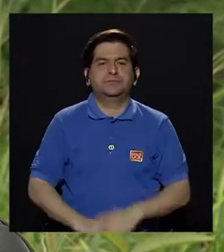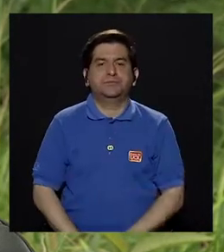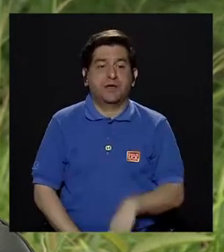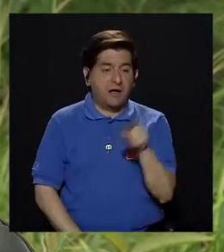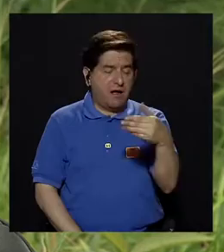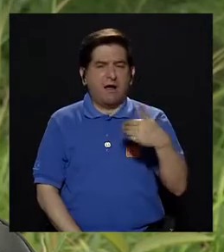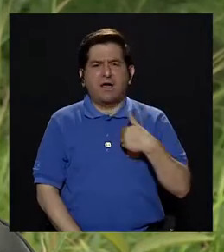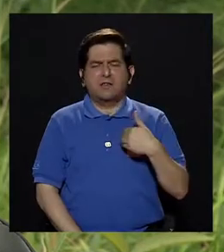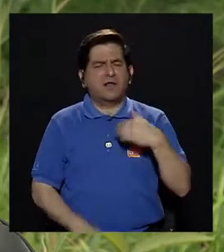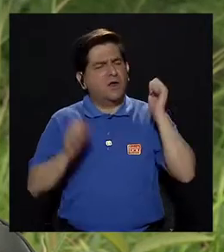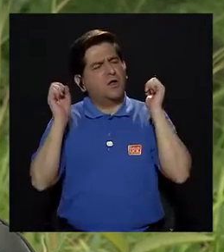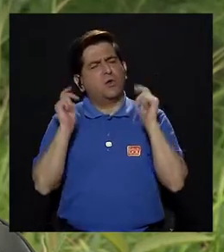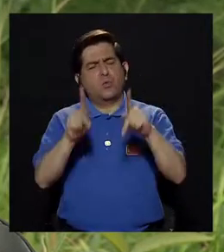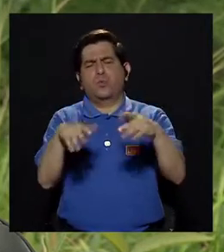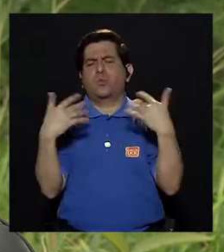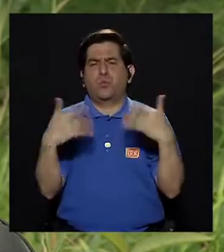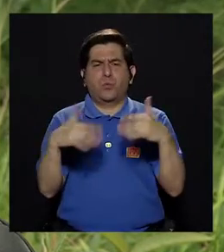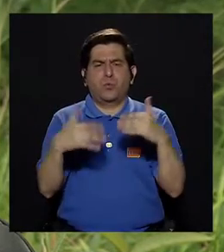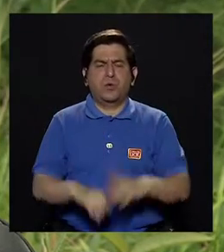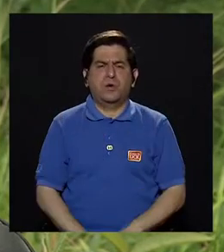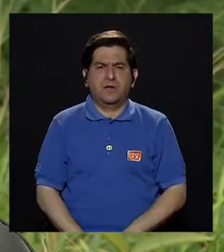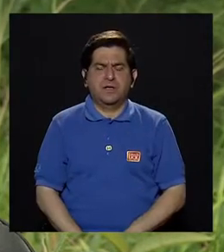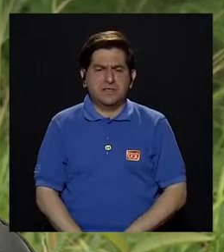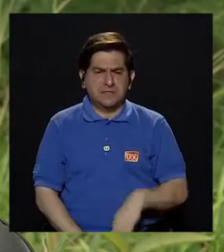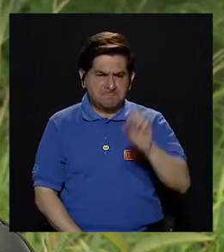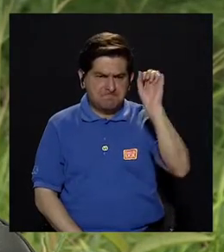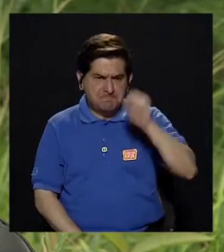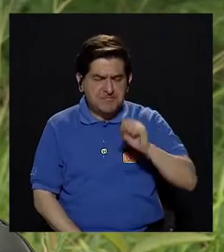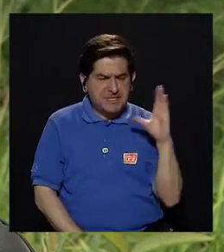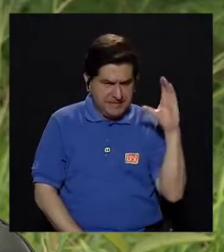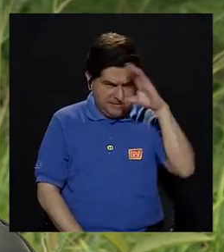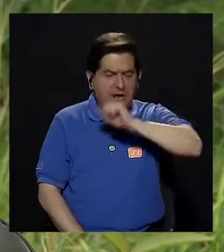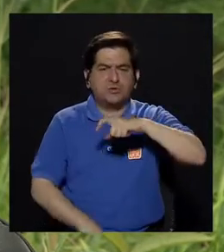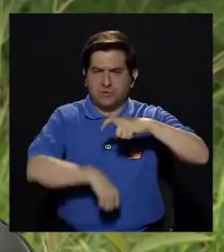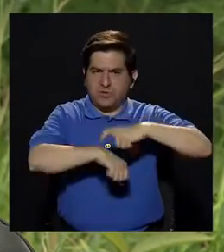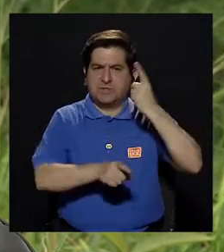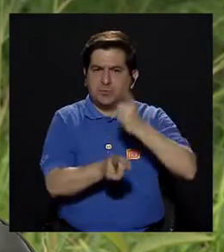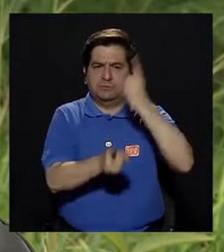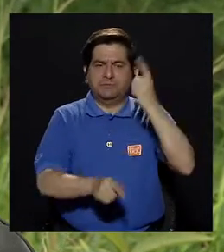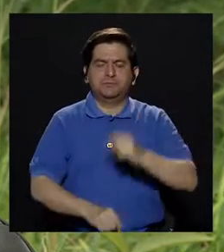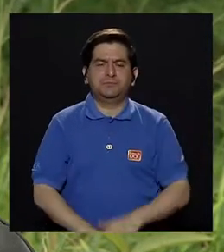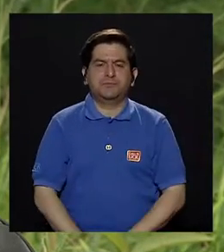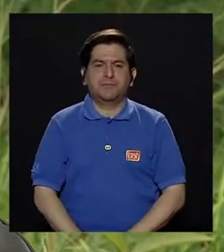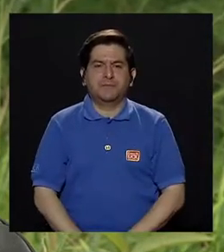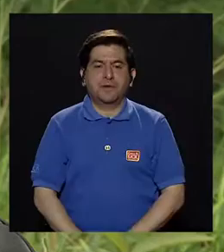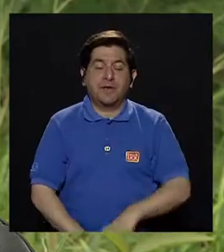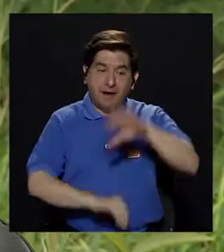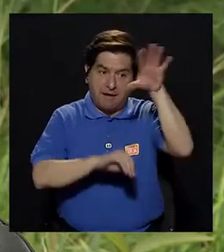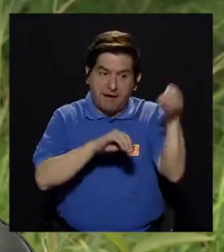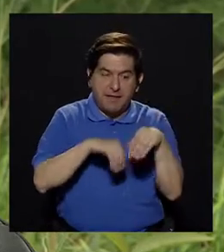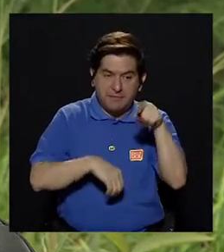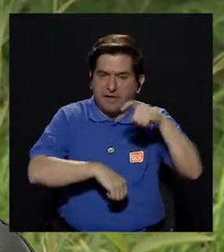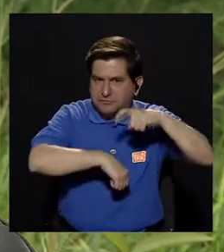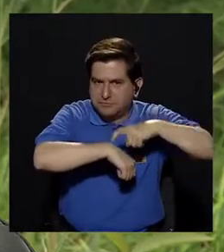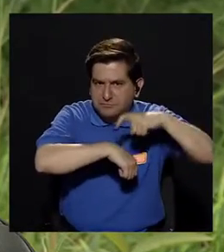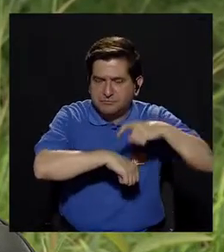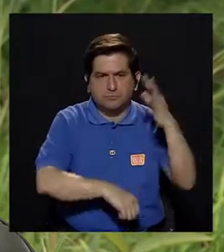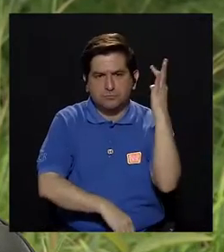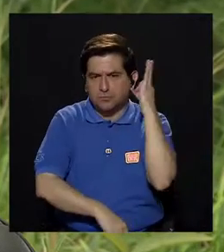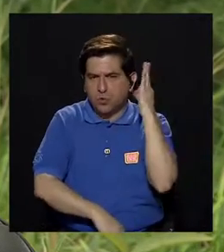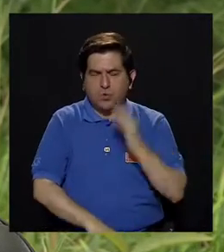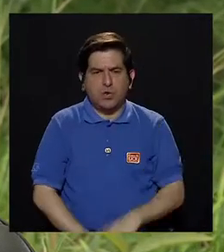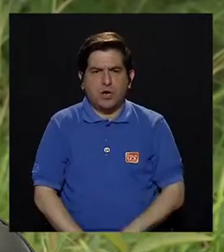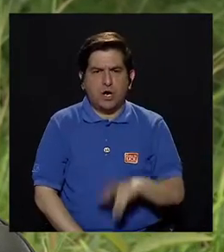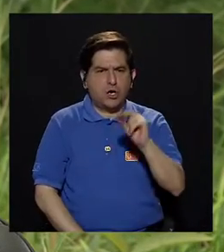sea que ahí tenemos mucha oportunidad para poderlo detectar. Aparte de que en ese tiempo, ¿verdad?, la mujer